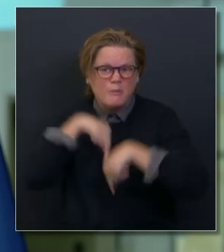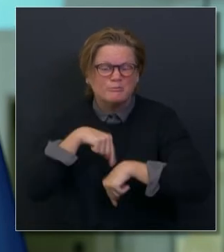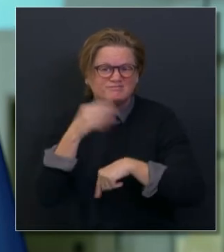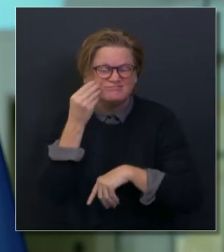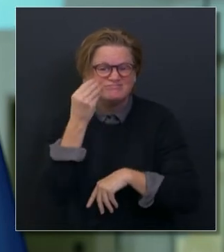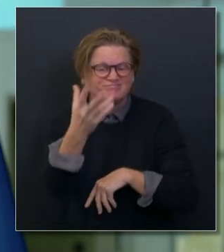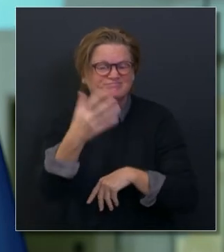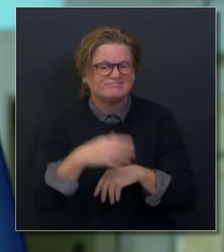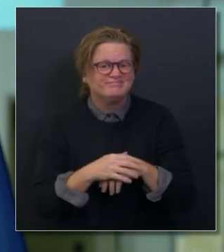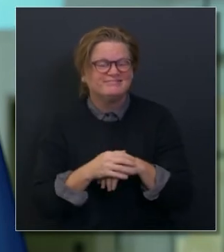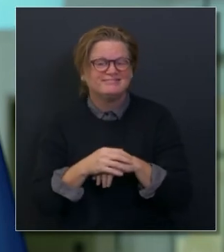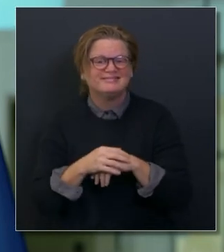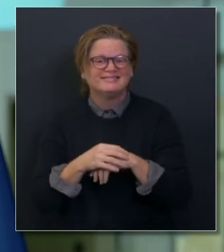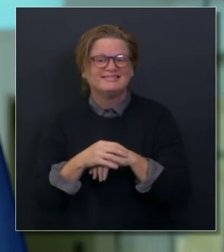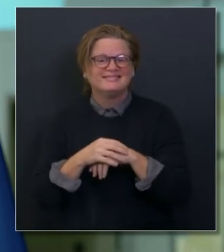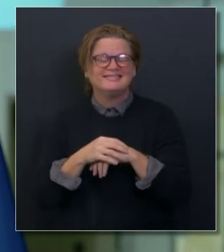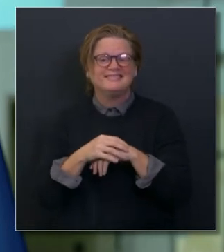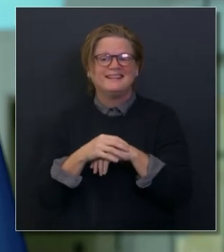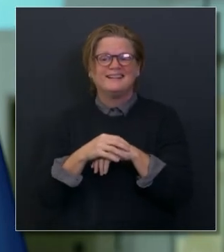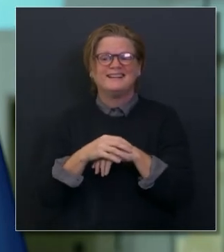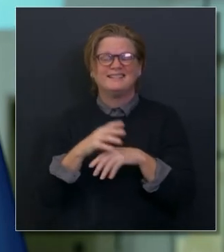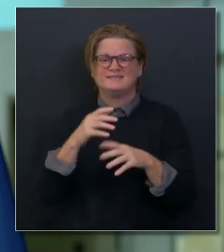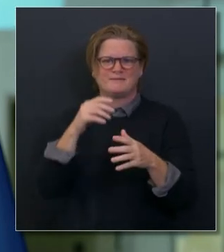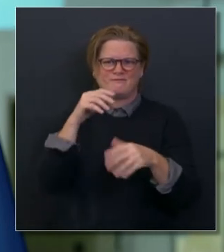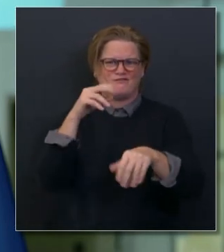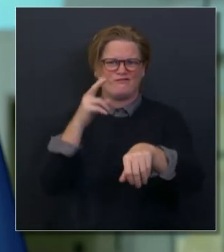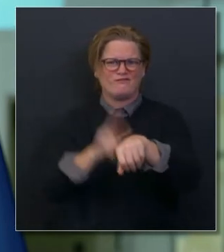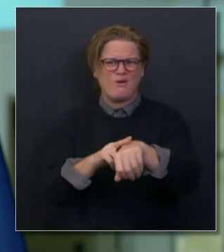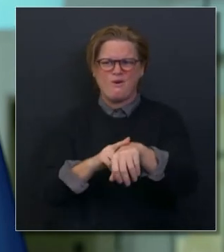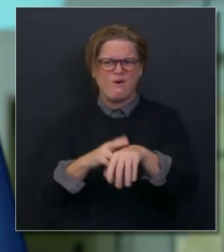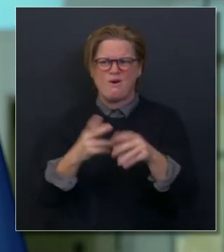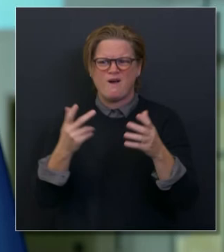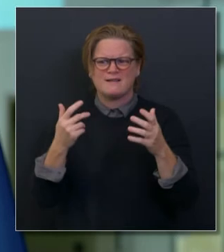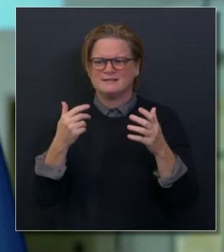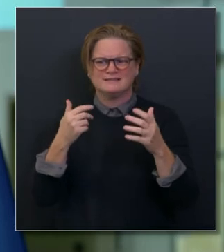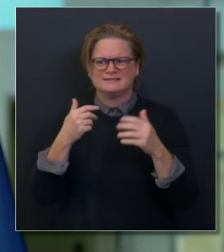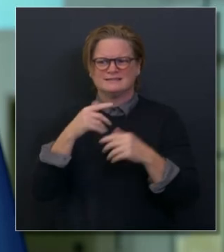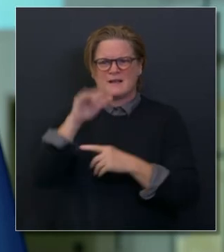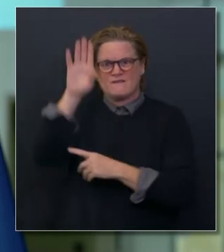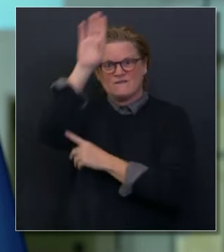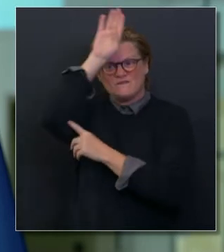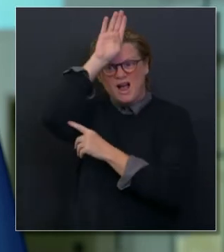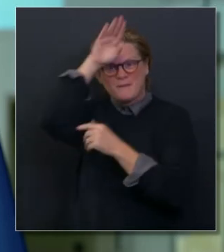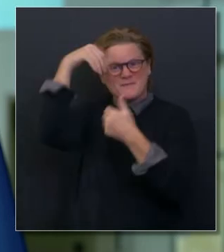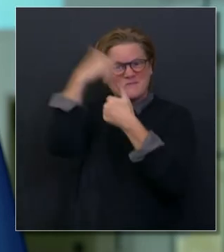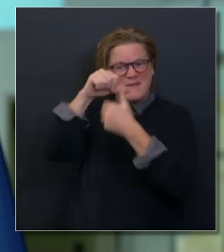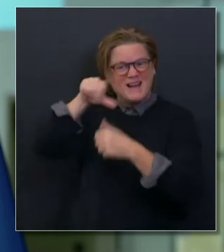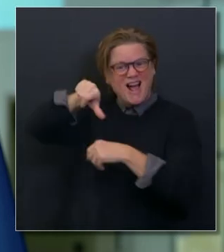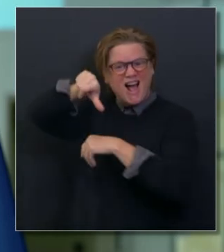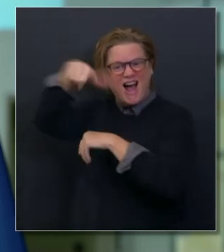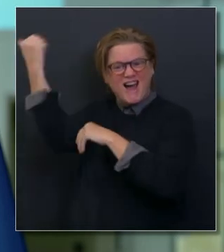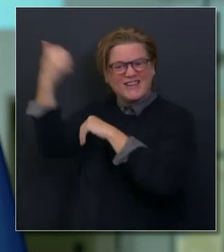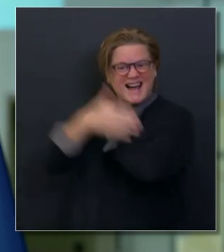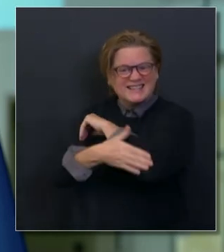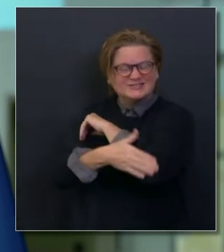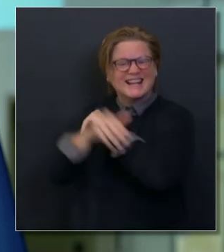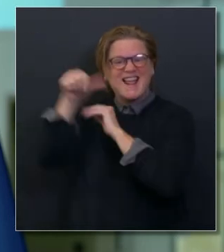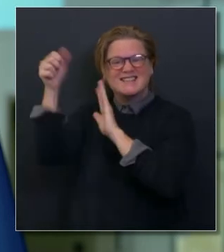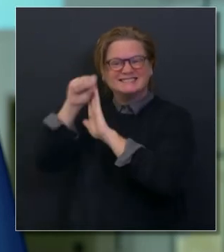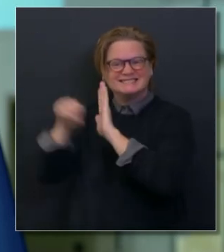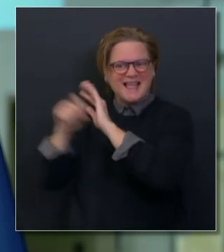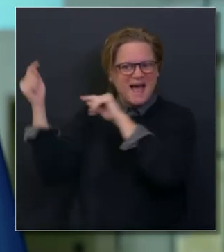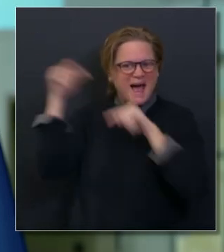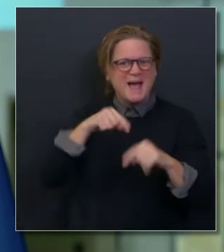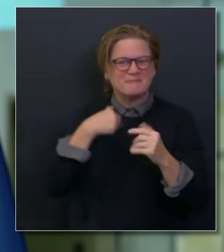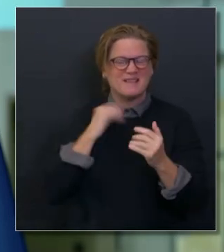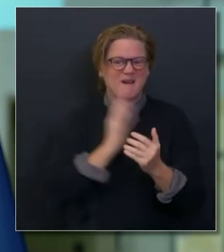con muchas cuestiones en nuestro sistema de ayuda mutua, más recientemente con los incendios arrasadores, pero estamos viendo cómo agregar